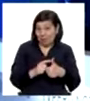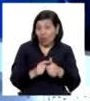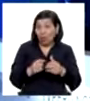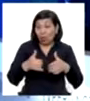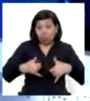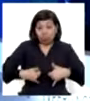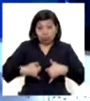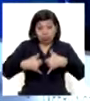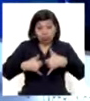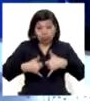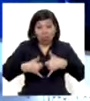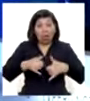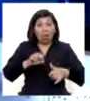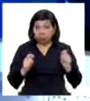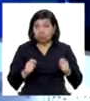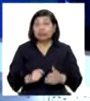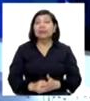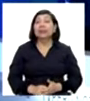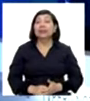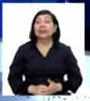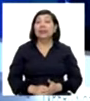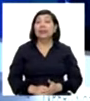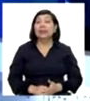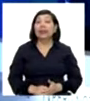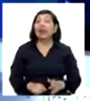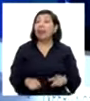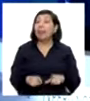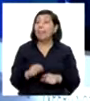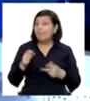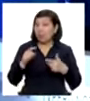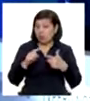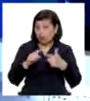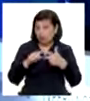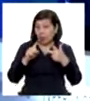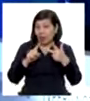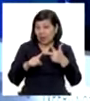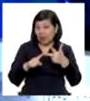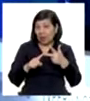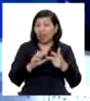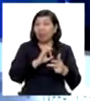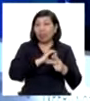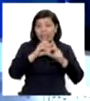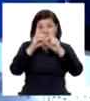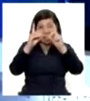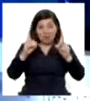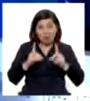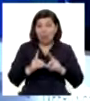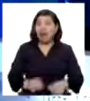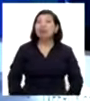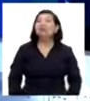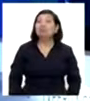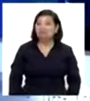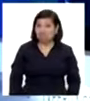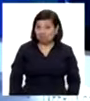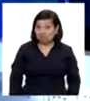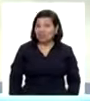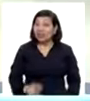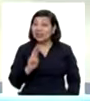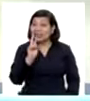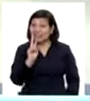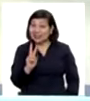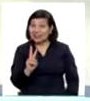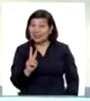trofeo que es muy bonito, con un diploma de reconocimiento. Y para el segundo y tercer lugar, un diploma. Ah, ¿no? Genial. Justamente ahí estamos